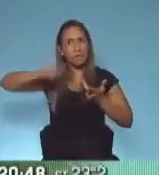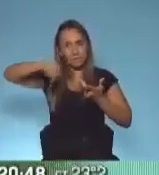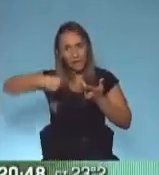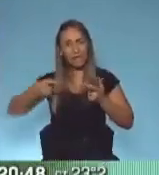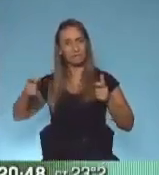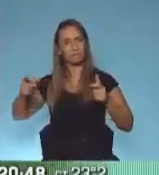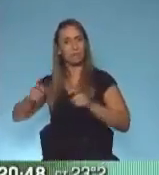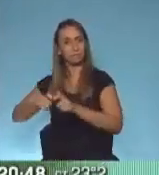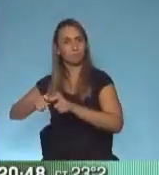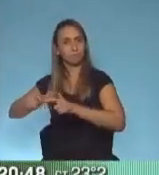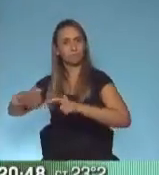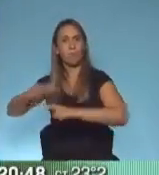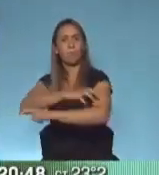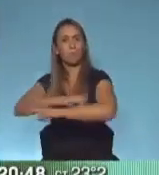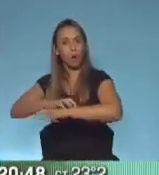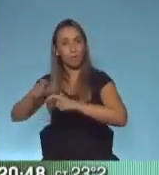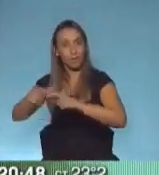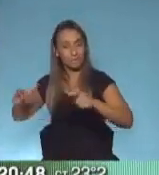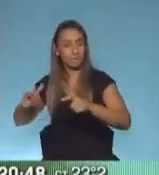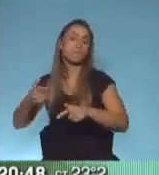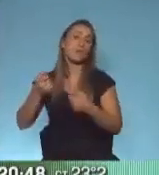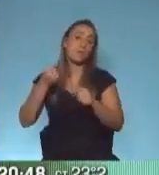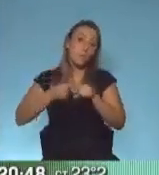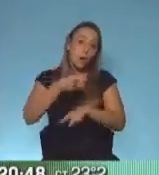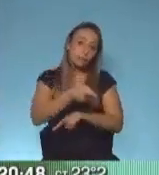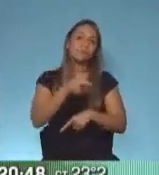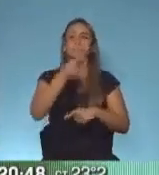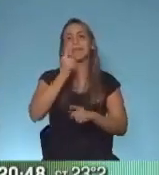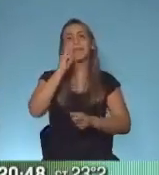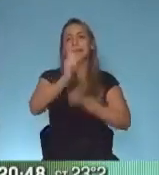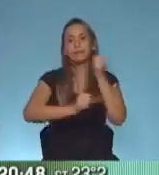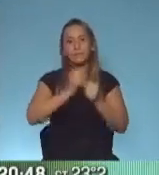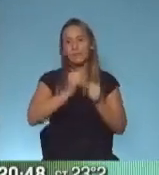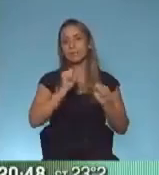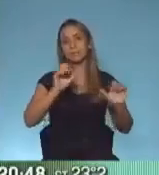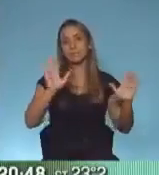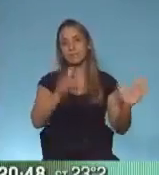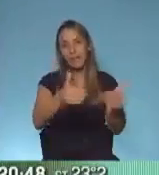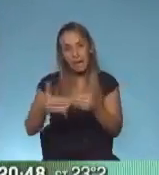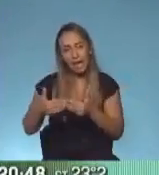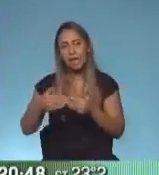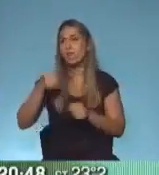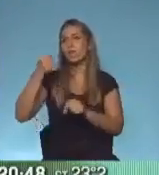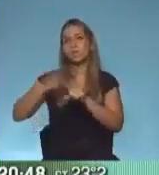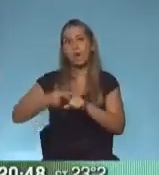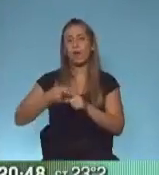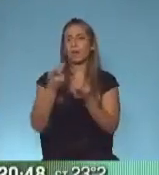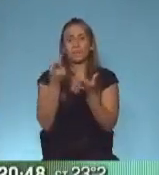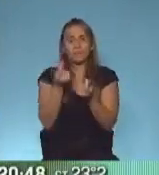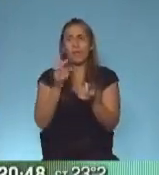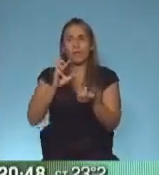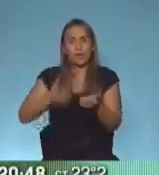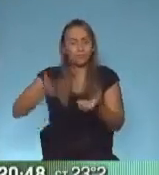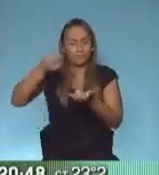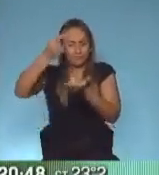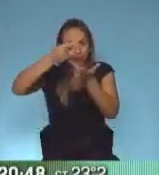es producto de que se desindustrializó el país, se abrieron las importaciones de manera indiscriminada, se fugaron los capitales y bueno, hay